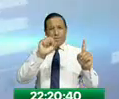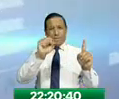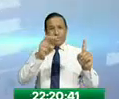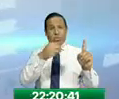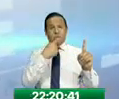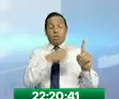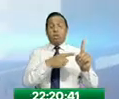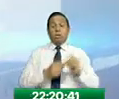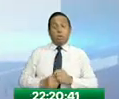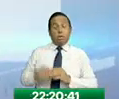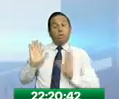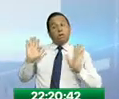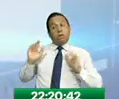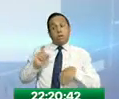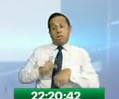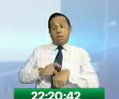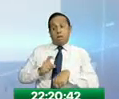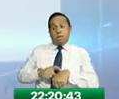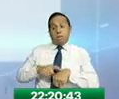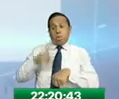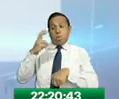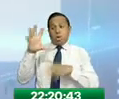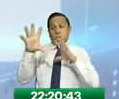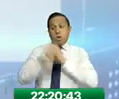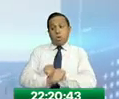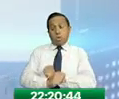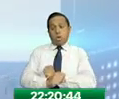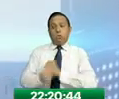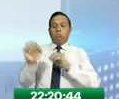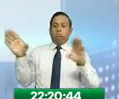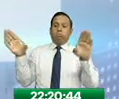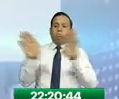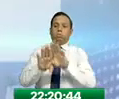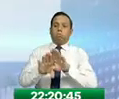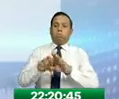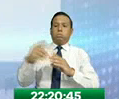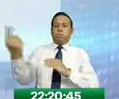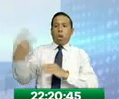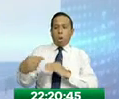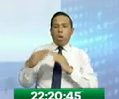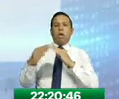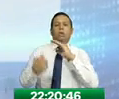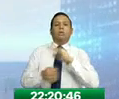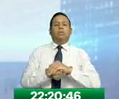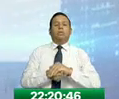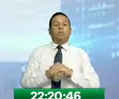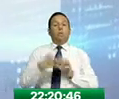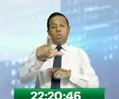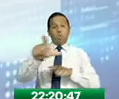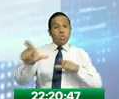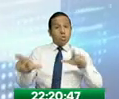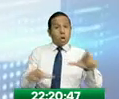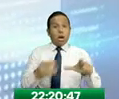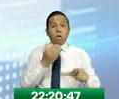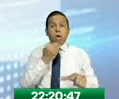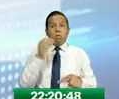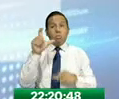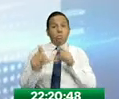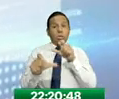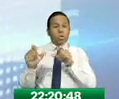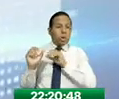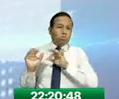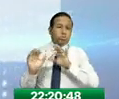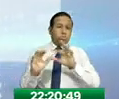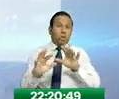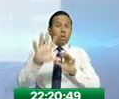queda empezará a la medianoche. Los locales podrán ocupar el 50% de su aforo y la circulación vehicular,